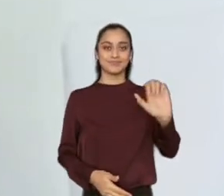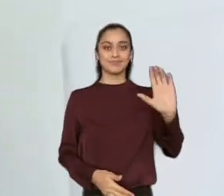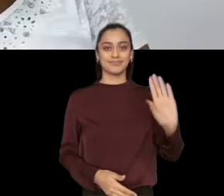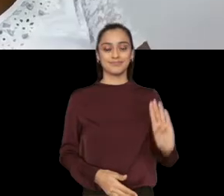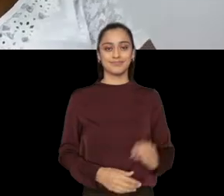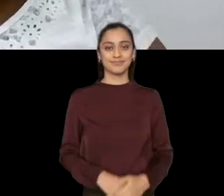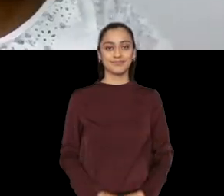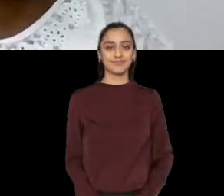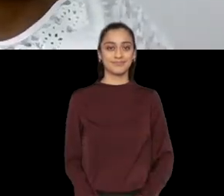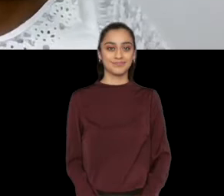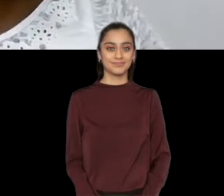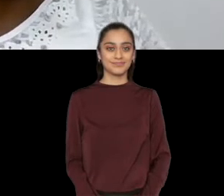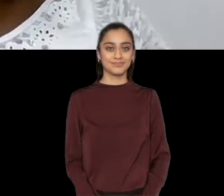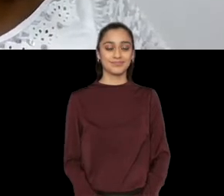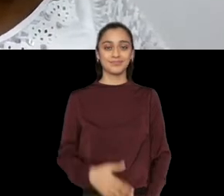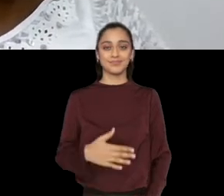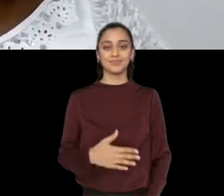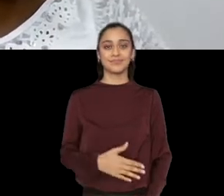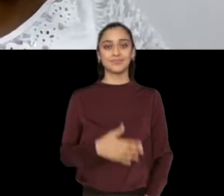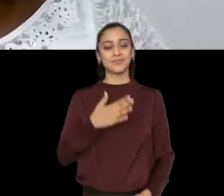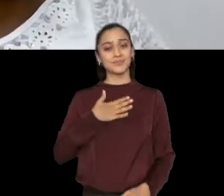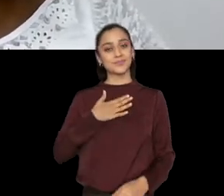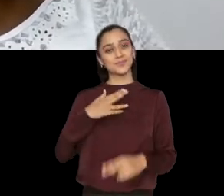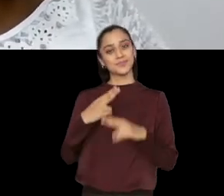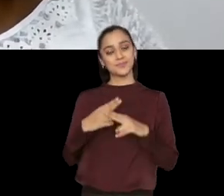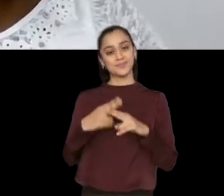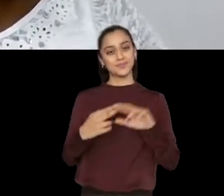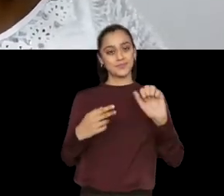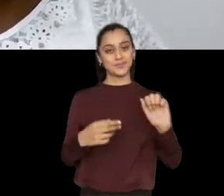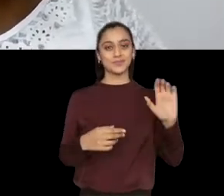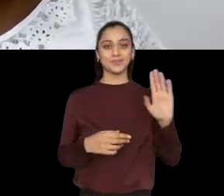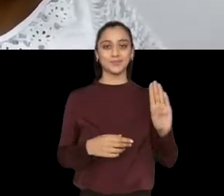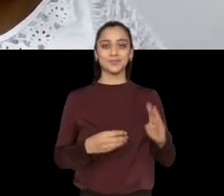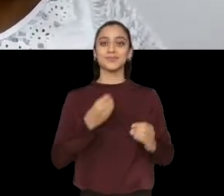Becker. Yo me llamo Aide Becker, mucho gusto.